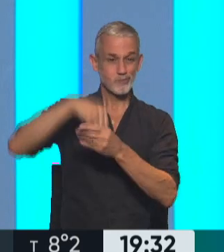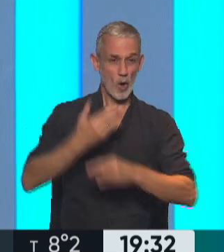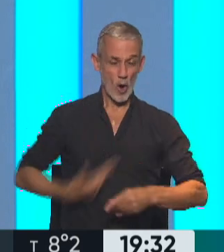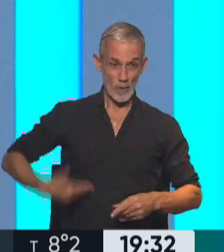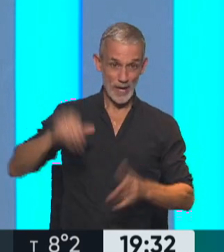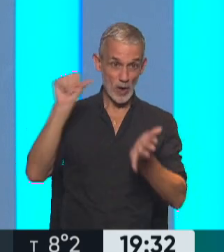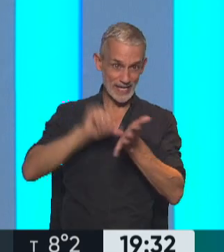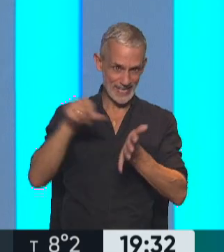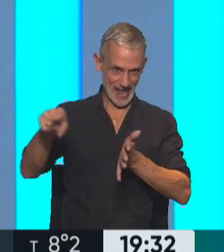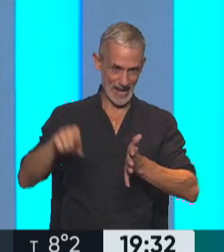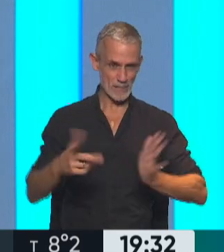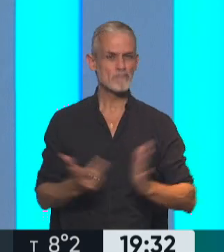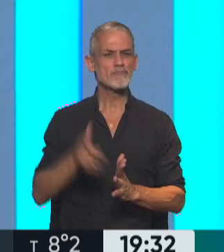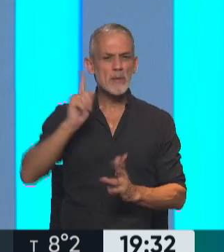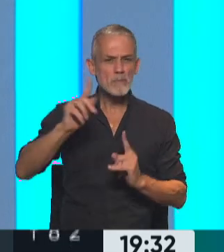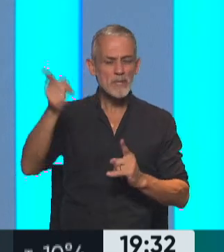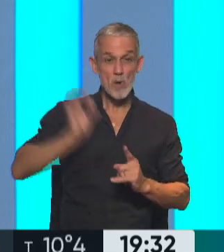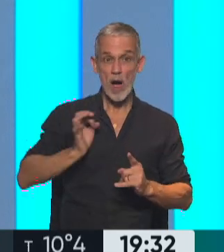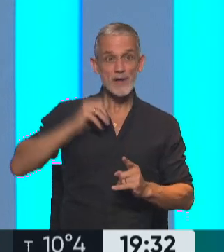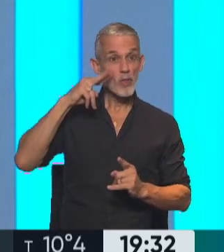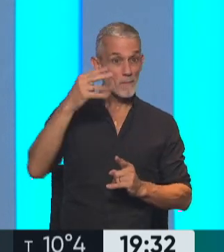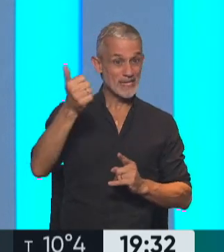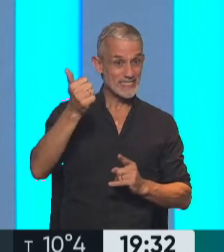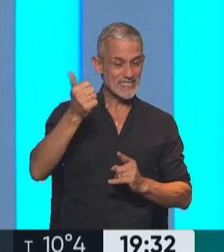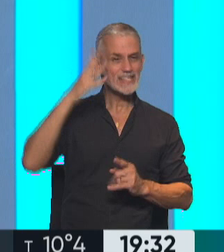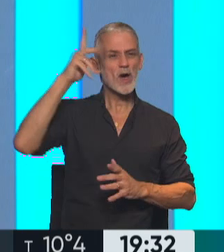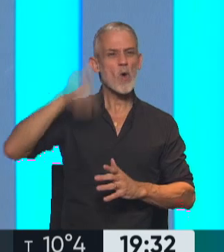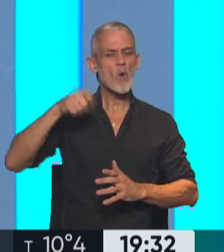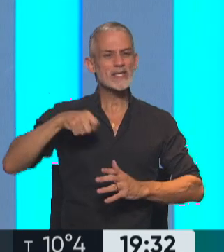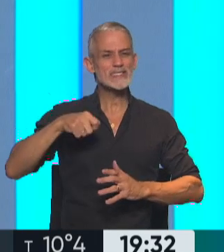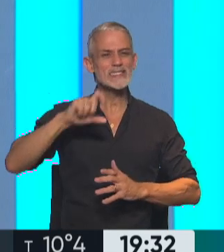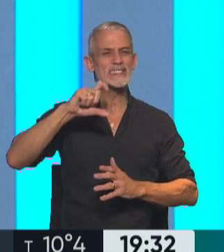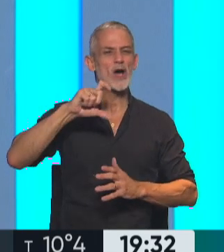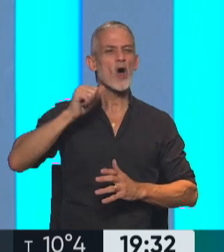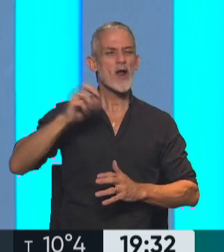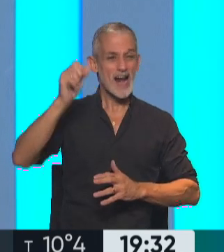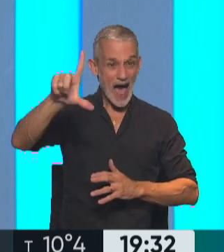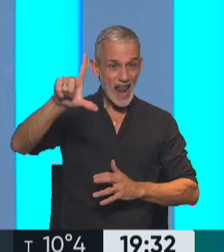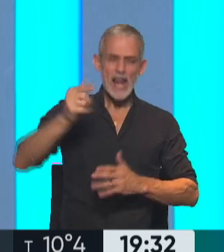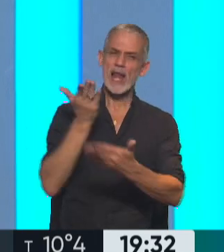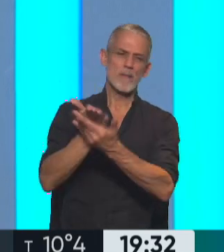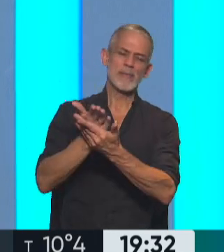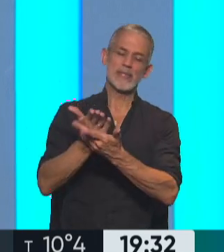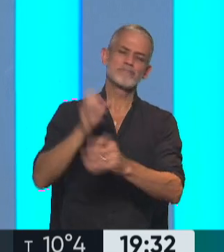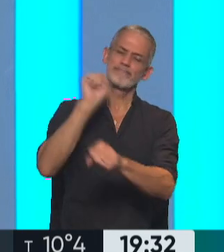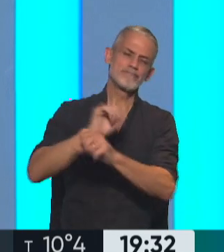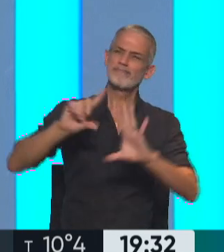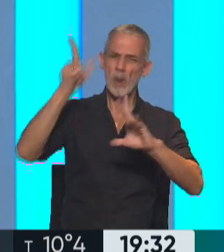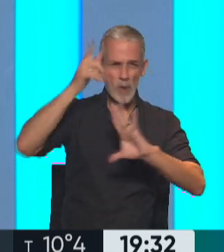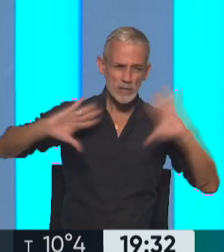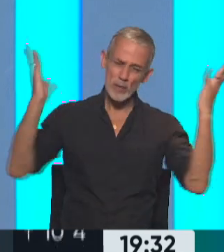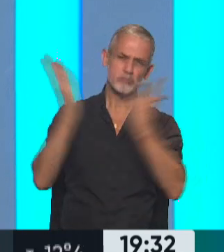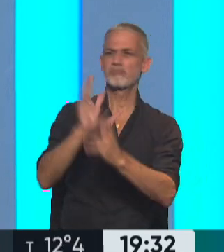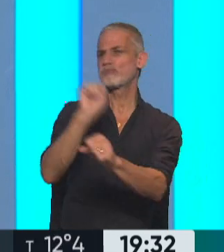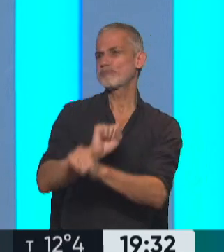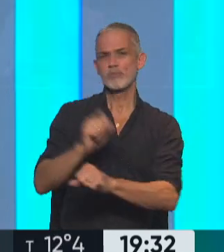iraní. Y son los que desde el año 2006 el juez Rodolfo Canicova Corral les pidió la detención internacional